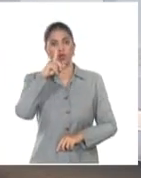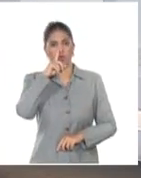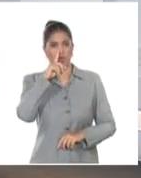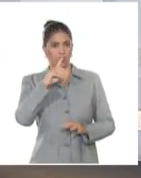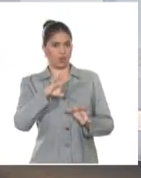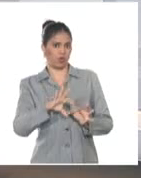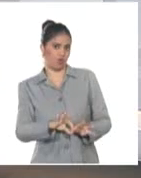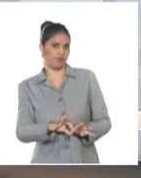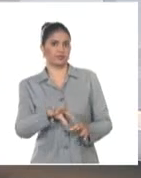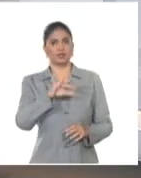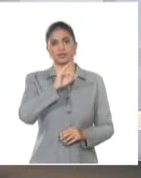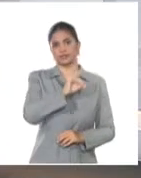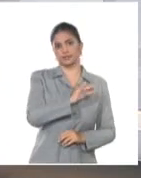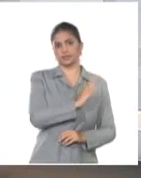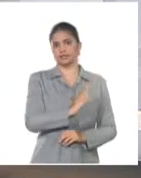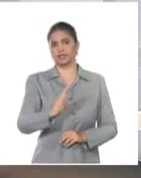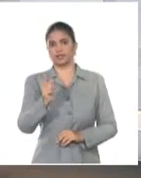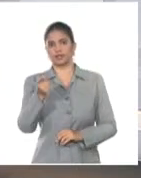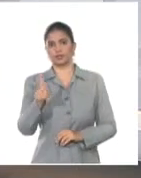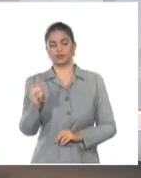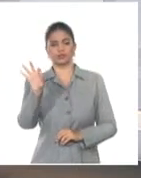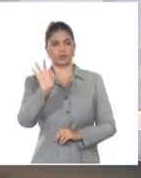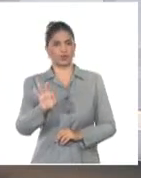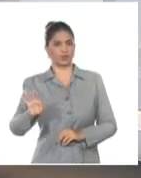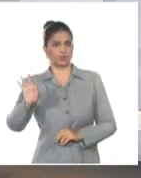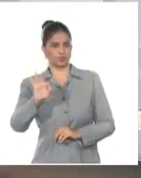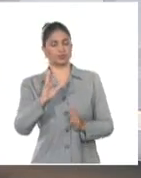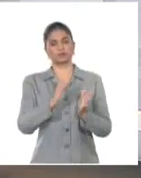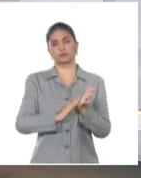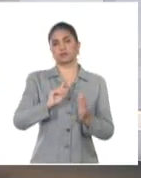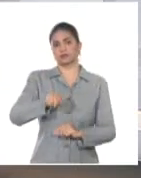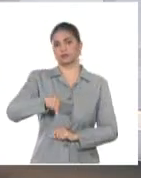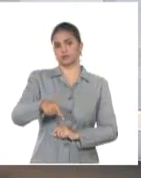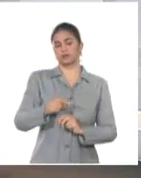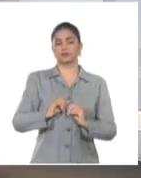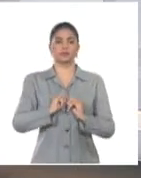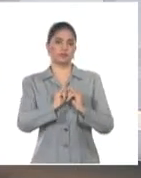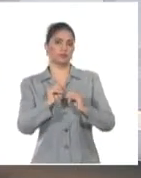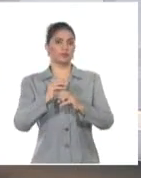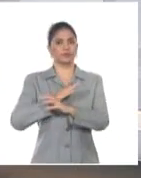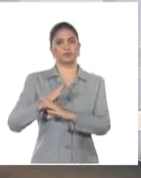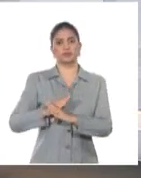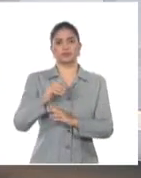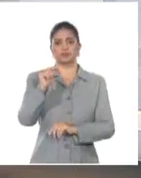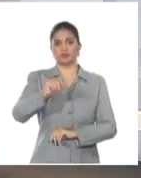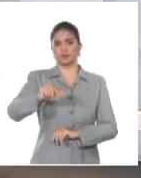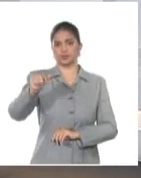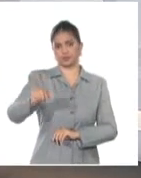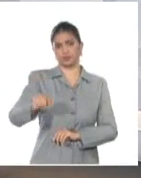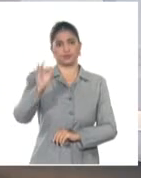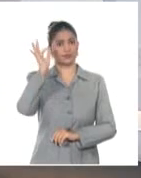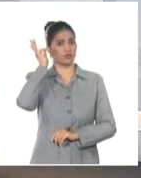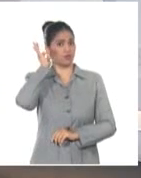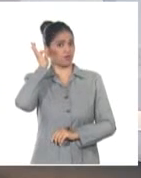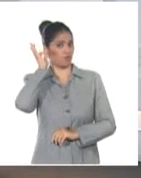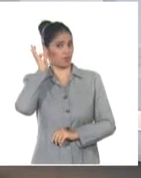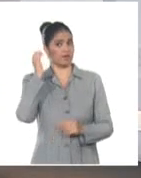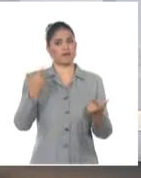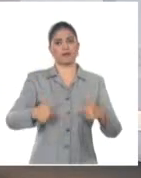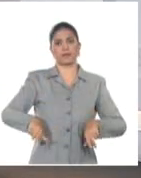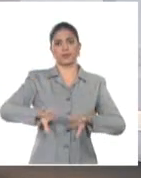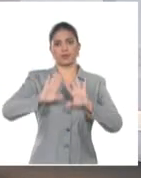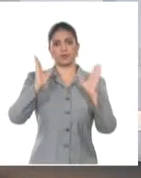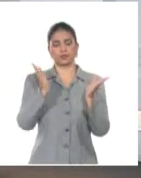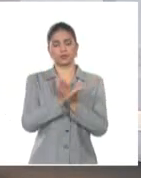Duanis Hernández estuvo en una de las sesiones de entrenamientos y conversó con varios jugadores. Una de ellas es Letis Arcia, campeona mundial de